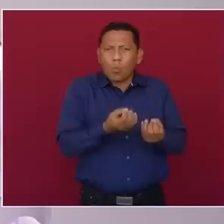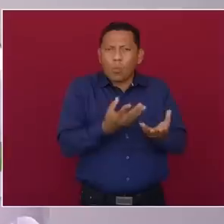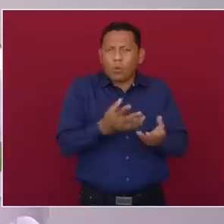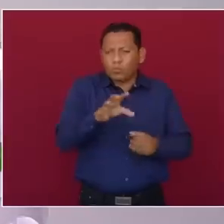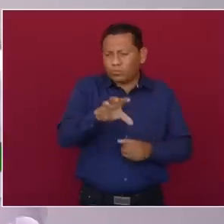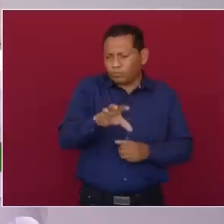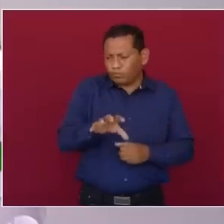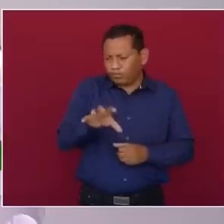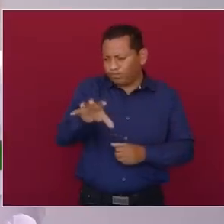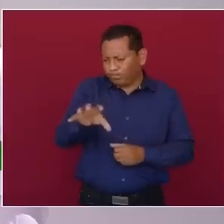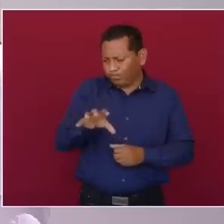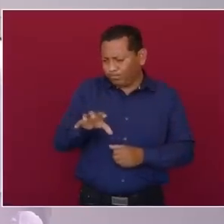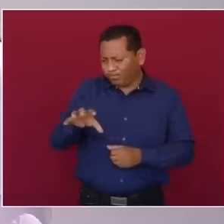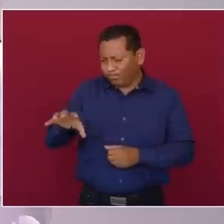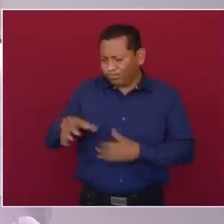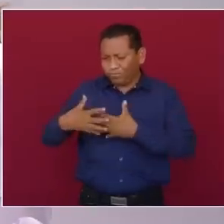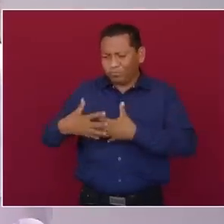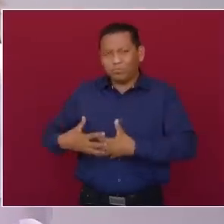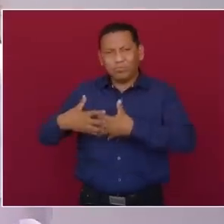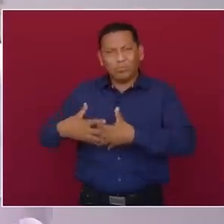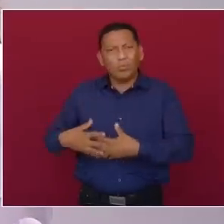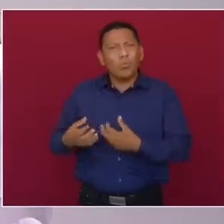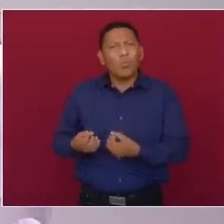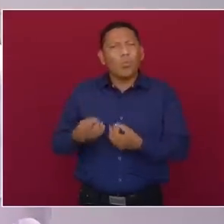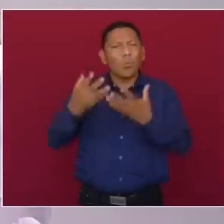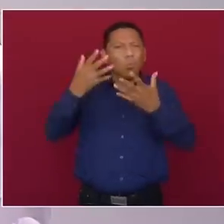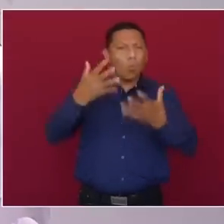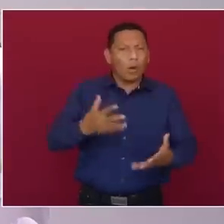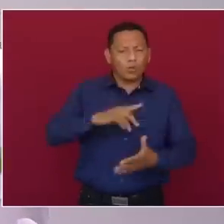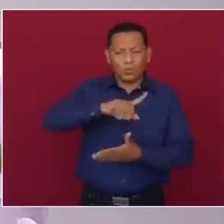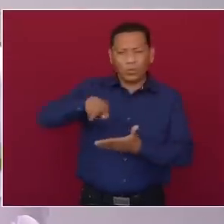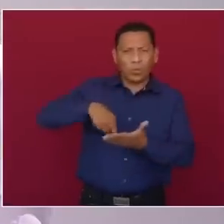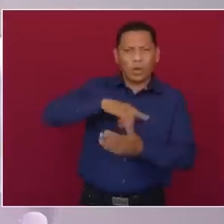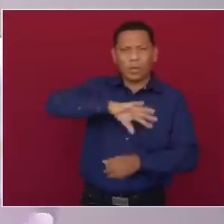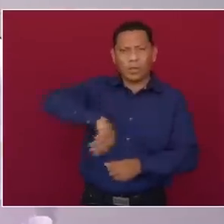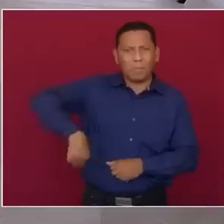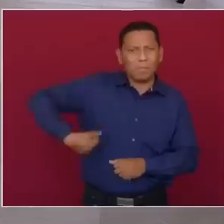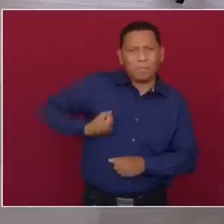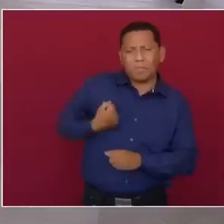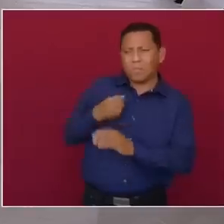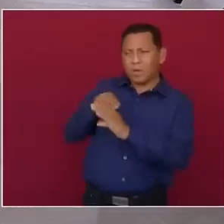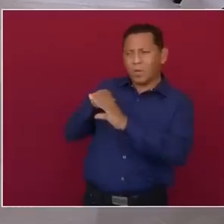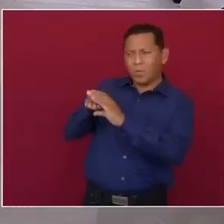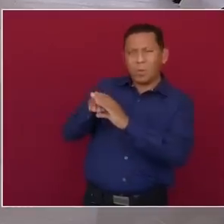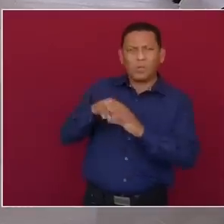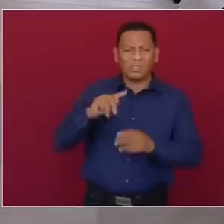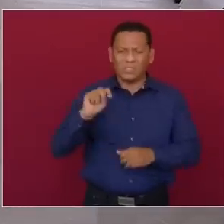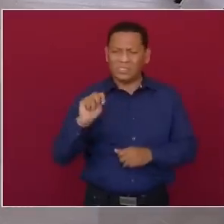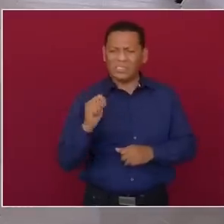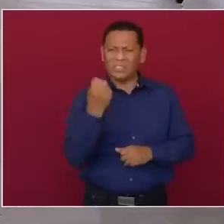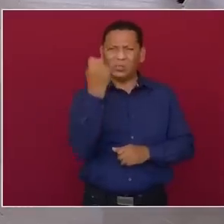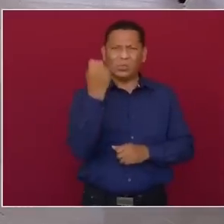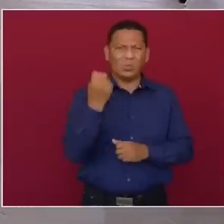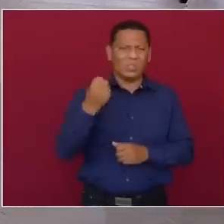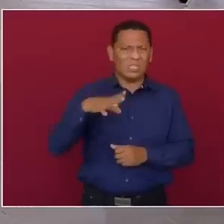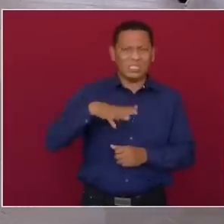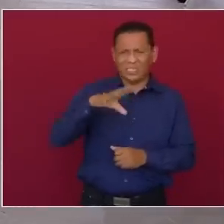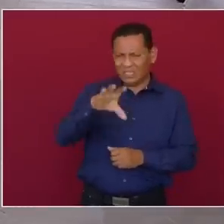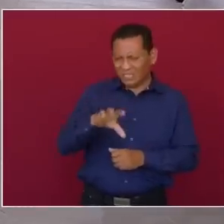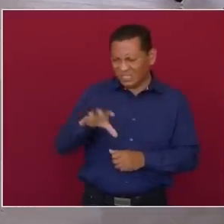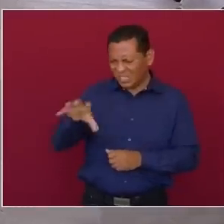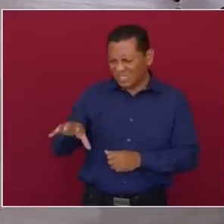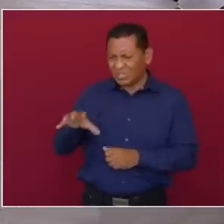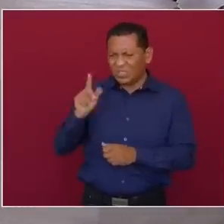químicas de transformación? ¿Cuántos tanques de almacenamiento? ¿Con qué tecnología se contaba en cada